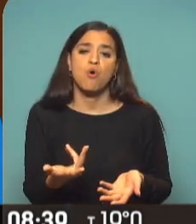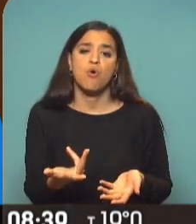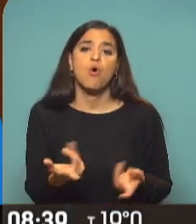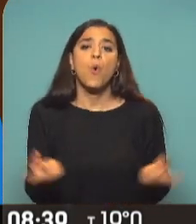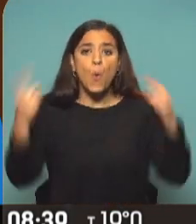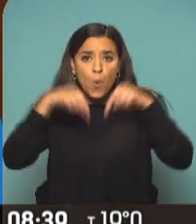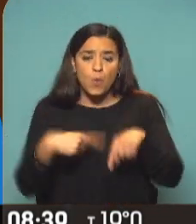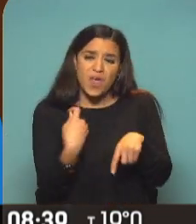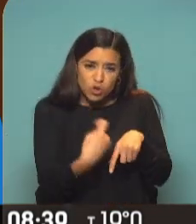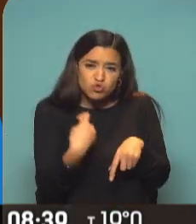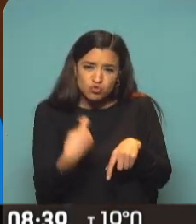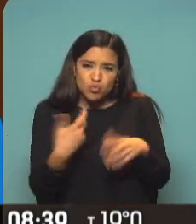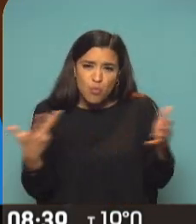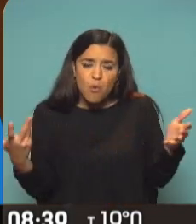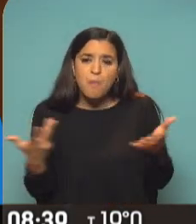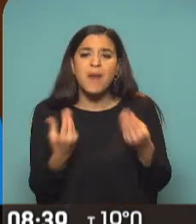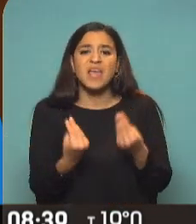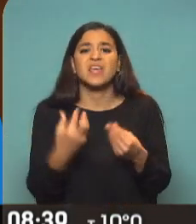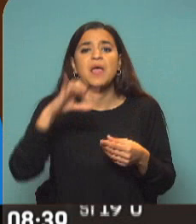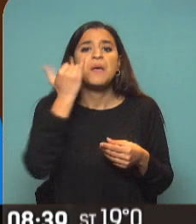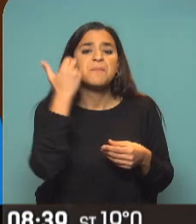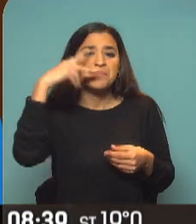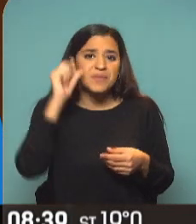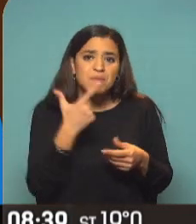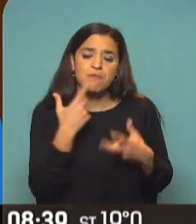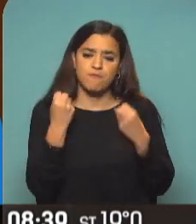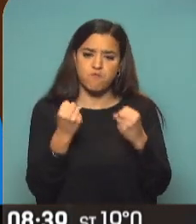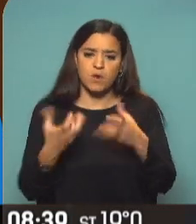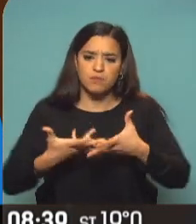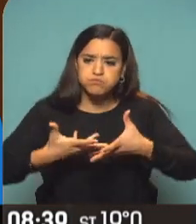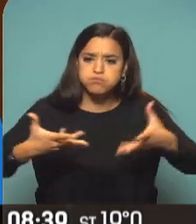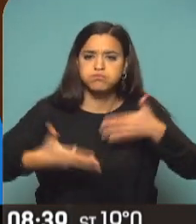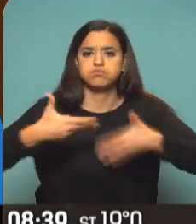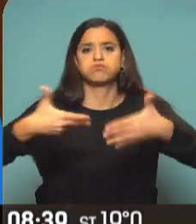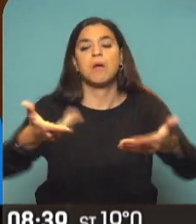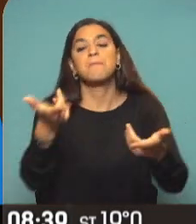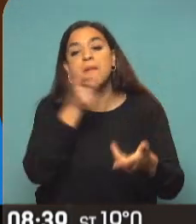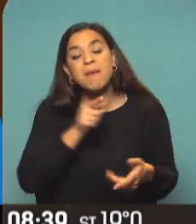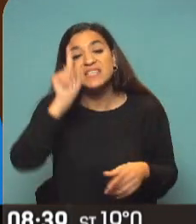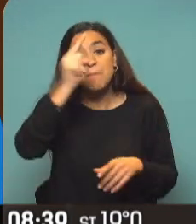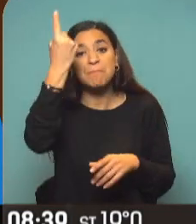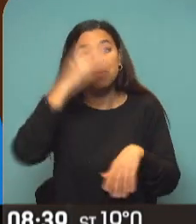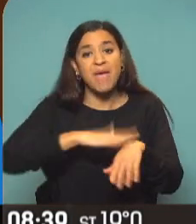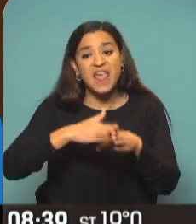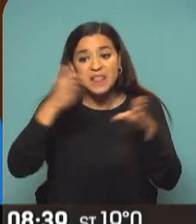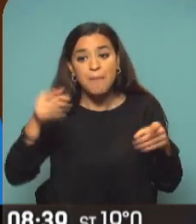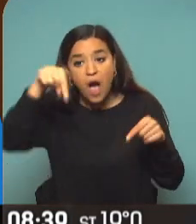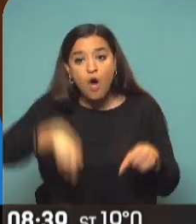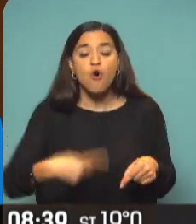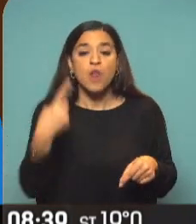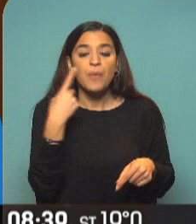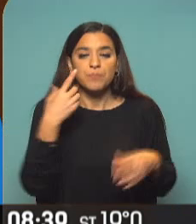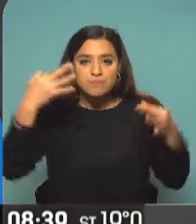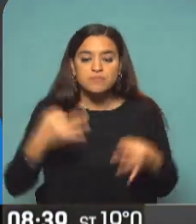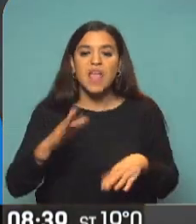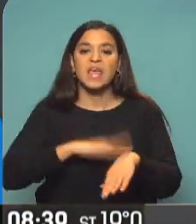volver a retomar el consumo para que las pymes vuelvan a ser fortalecidas. Digamos, creo que fue una primera etapa y ahora viene la etapa de crecimiento real